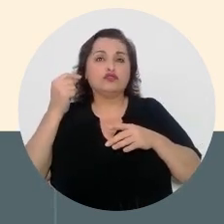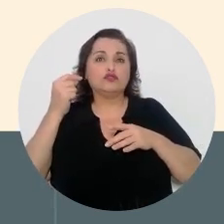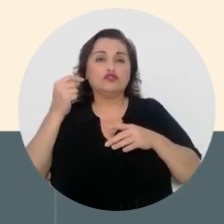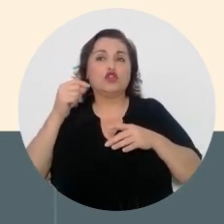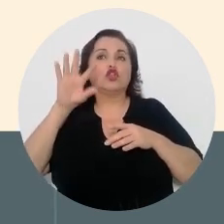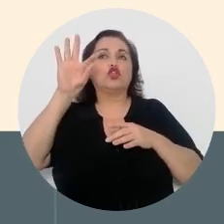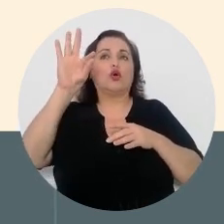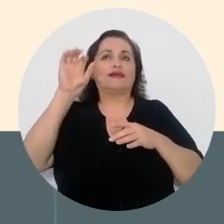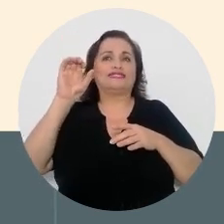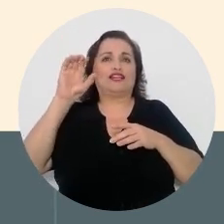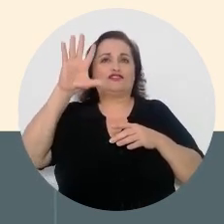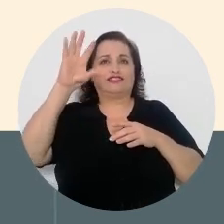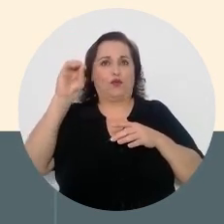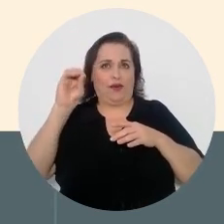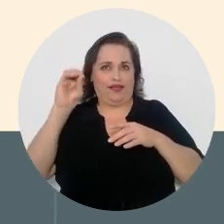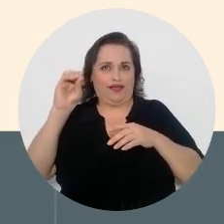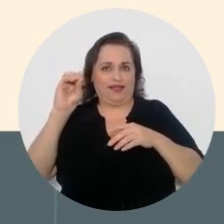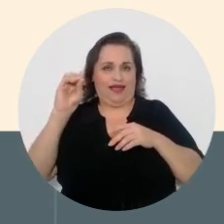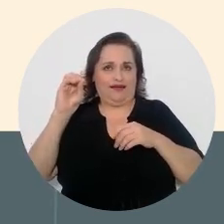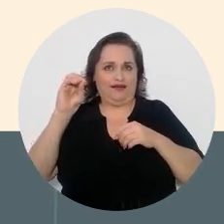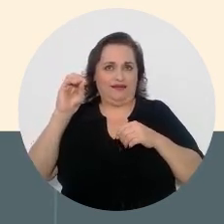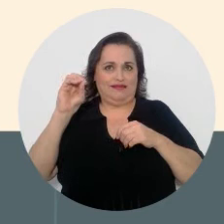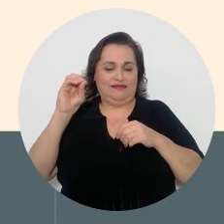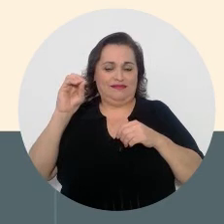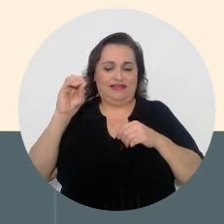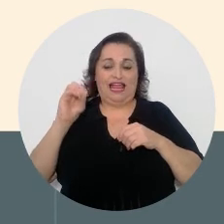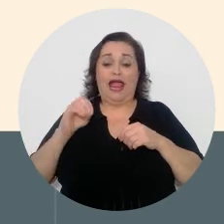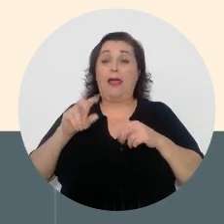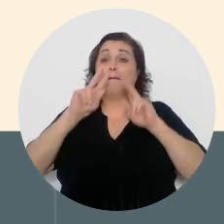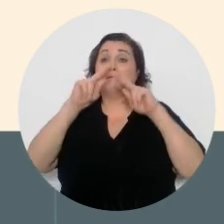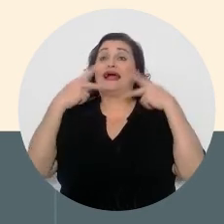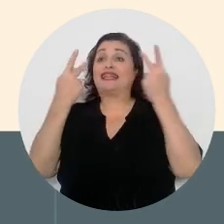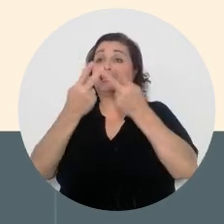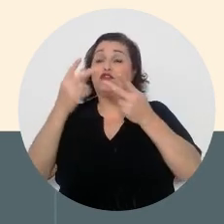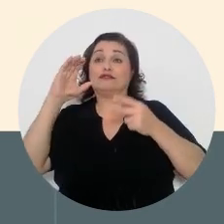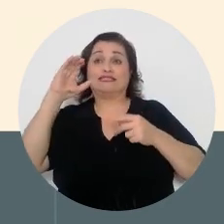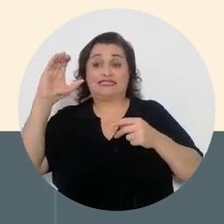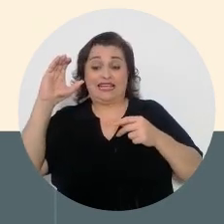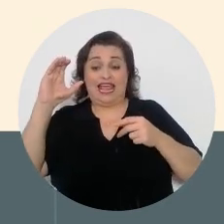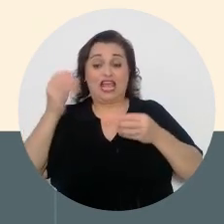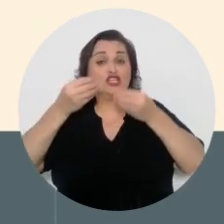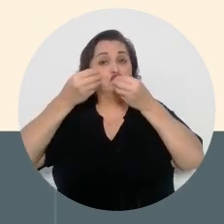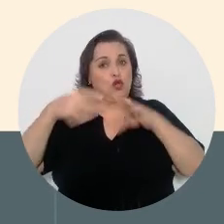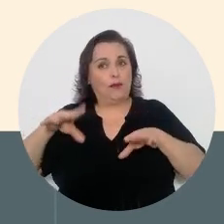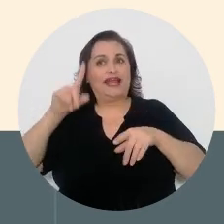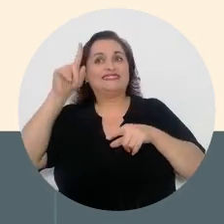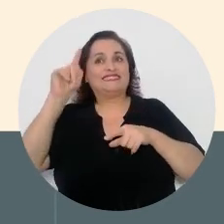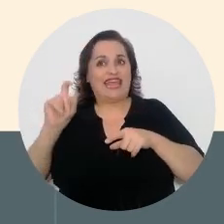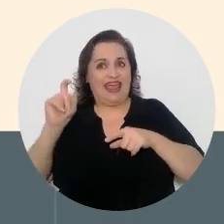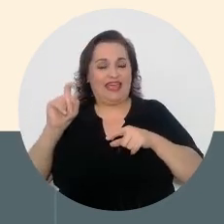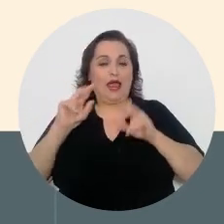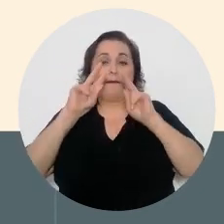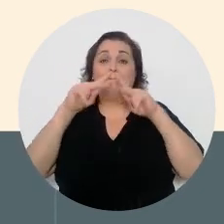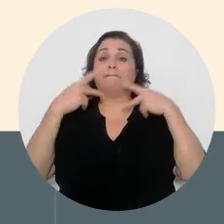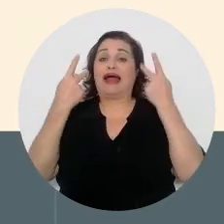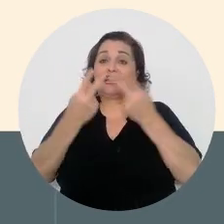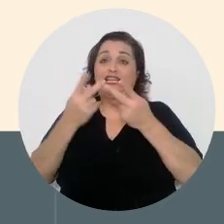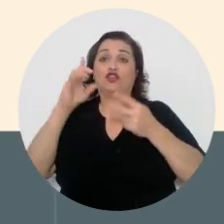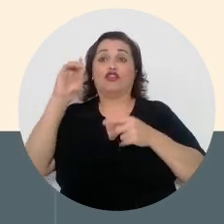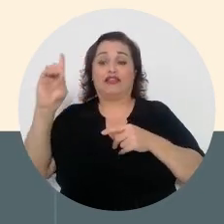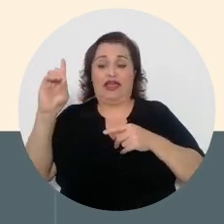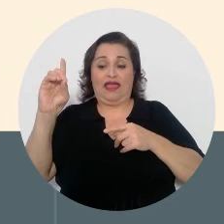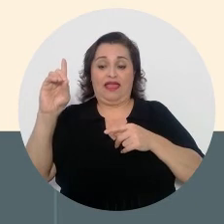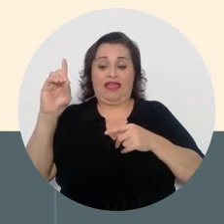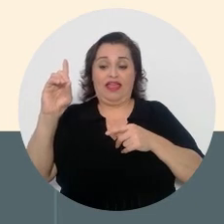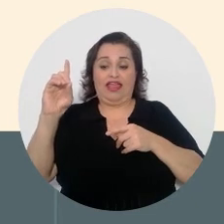su cifra residual viene a ser 950. En el caso del partido C, viene a ser 100.